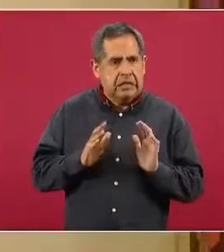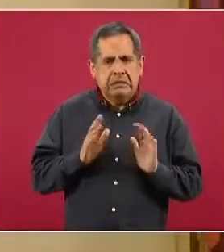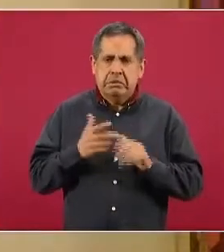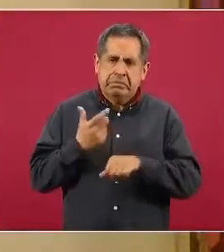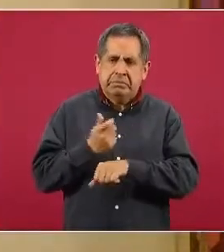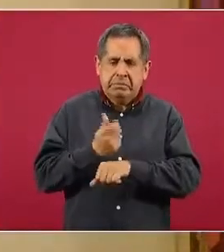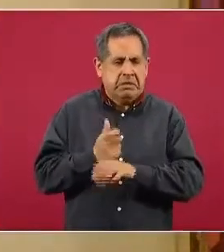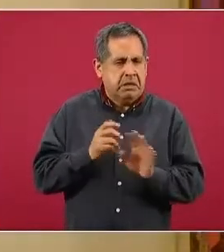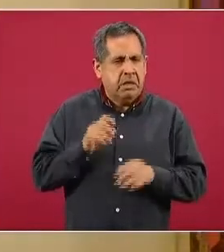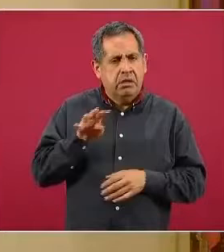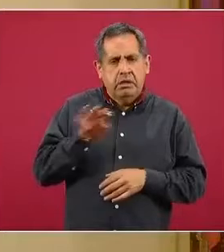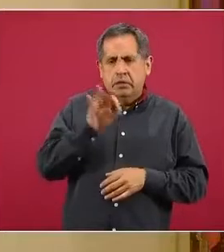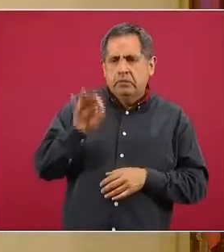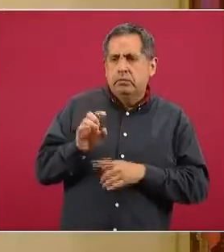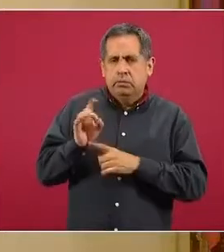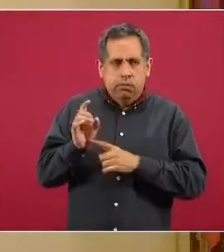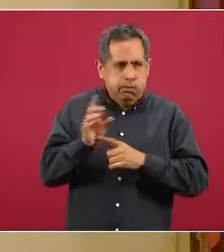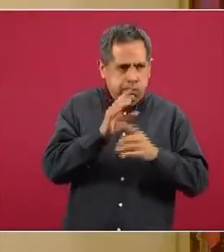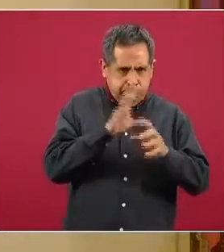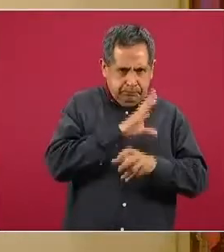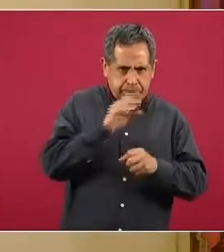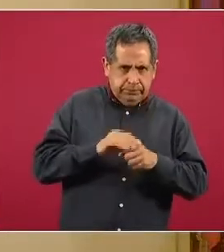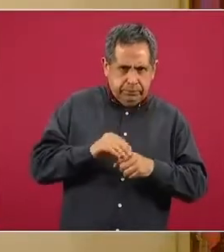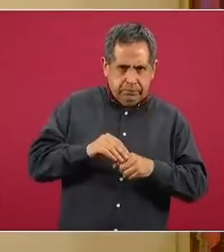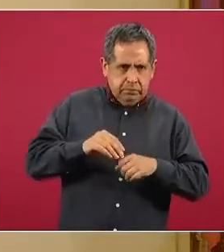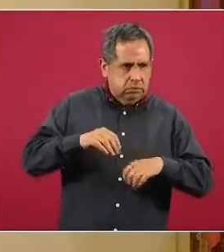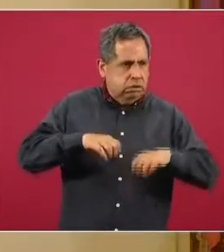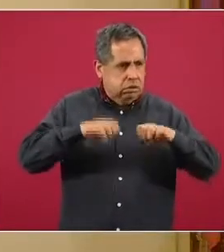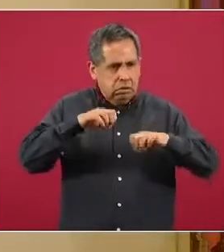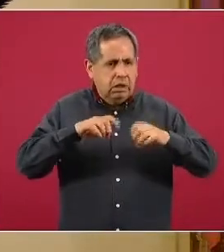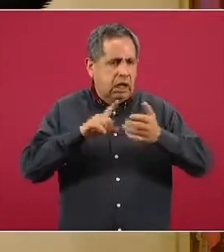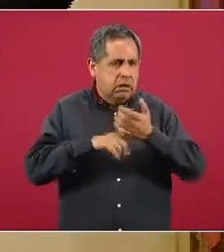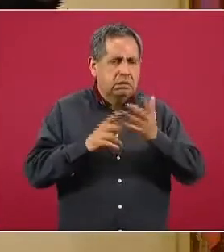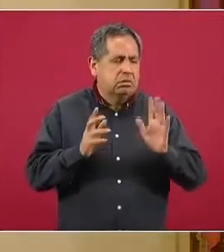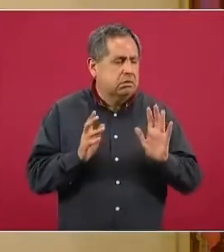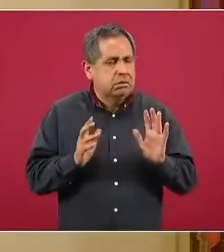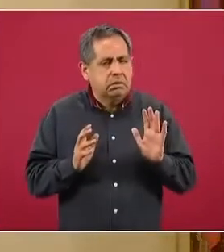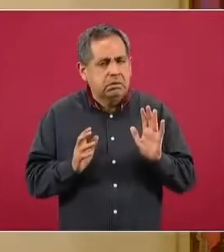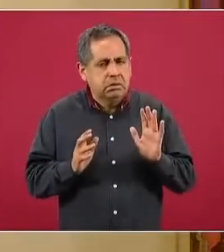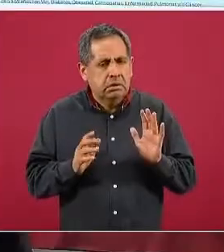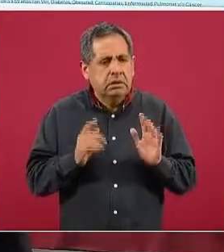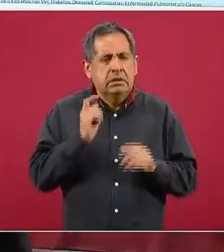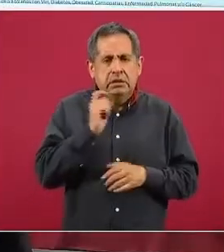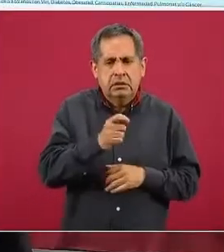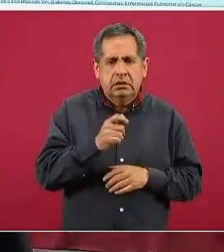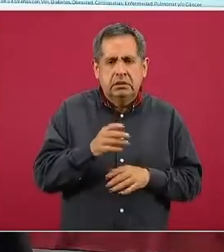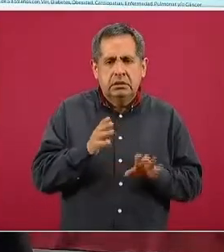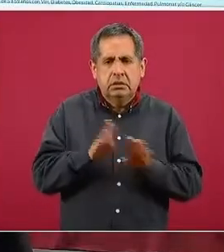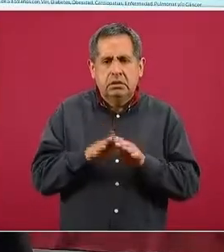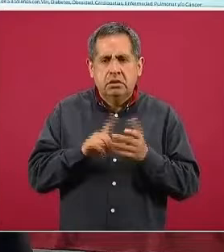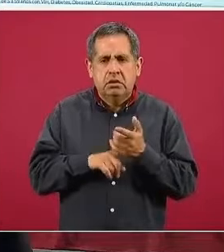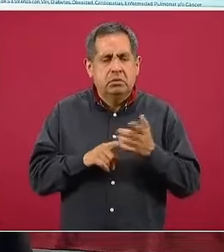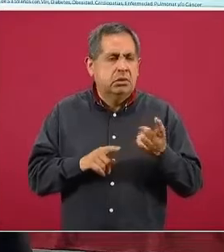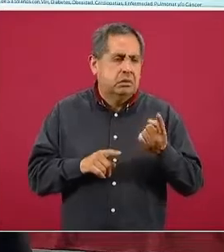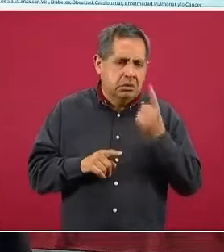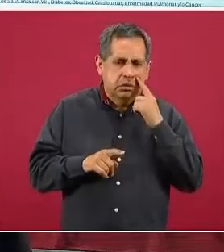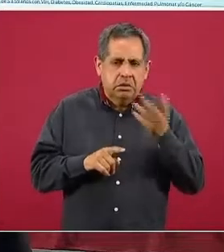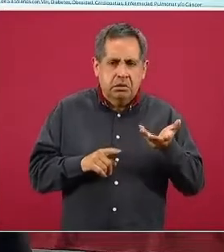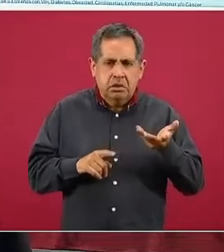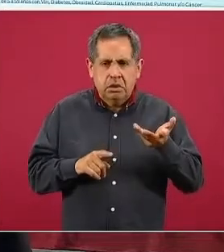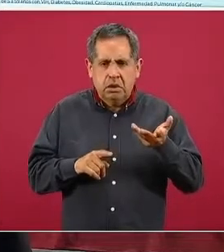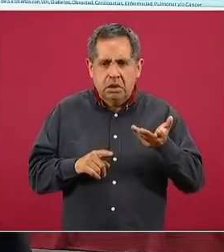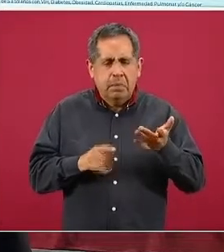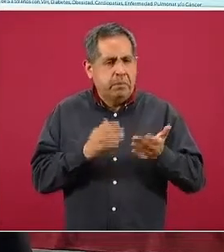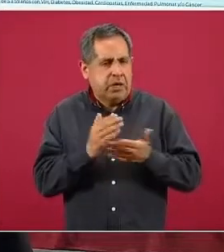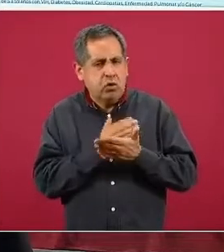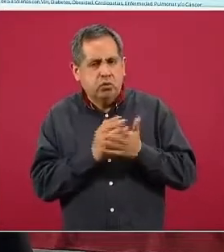avance, 19%, y bueno, por grupos de edades a lo mejor son los que están en la parte inferior de la tabla con menor